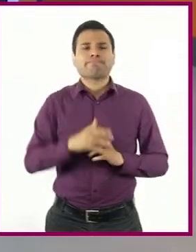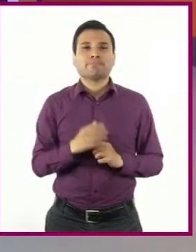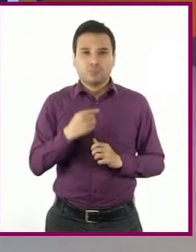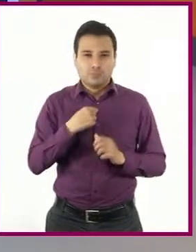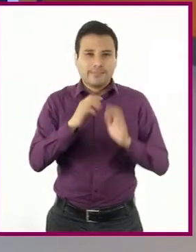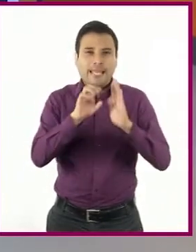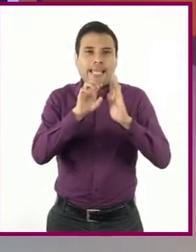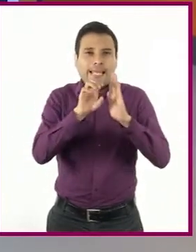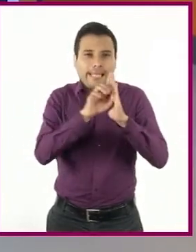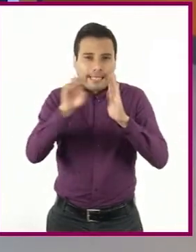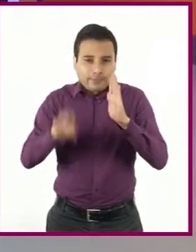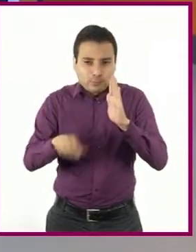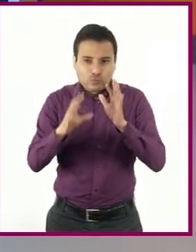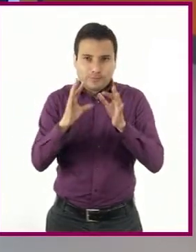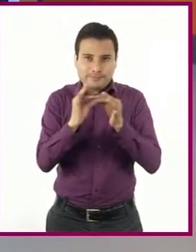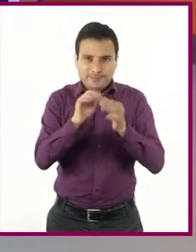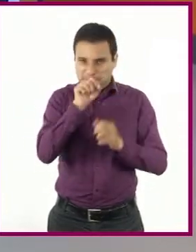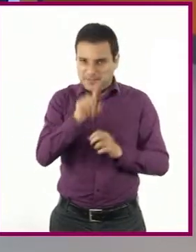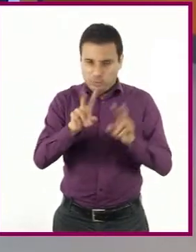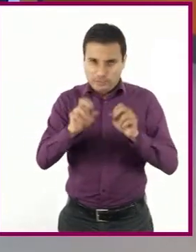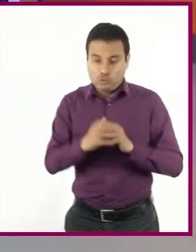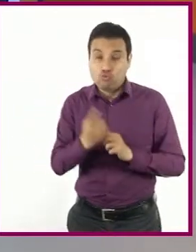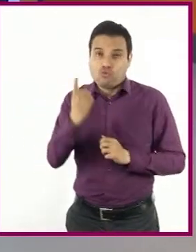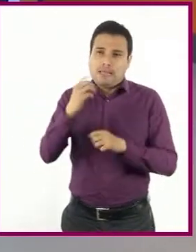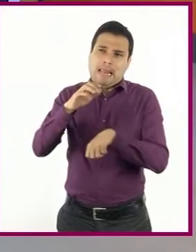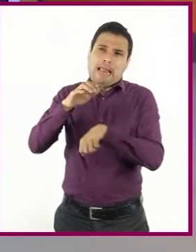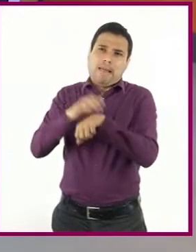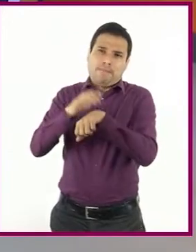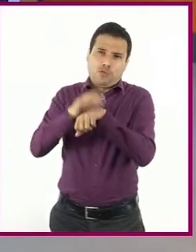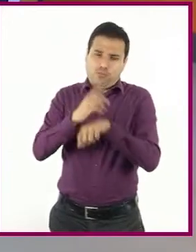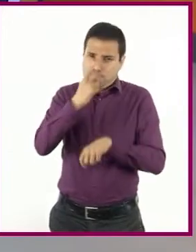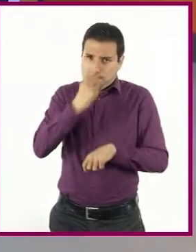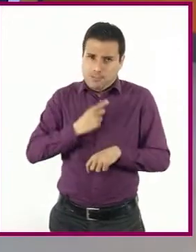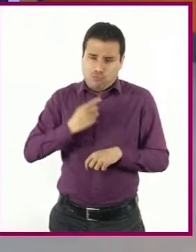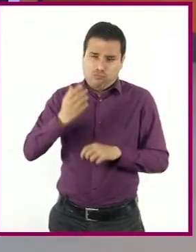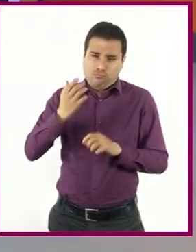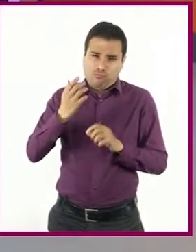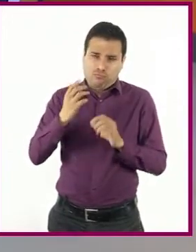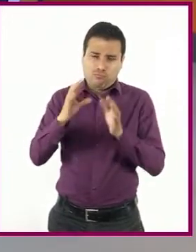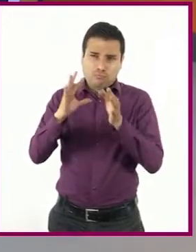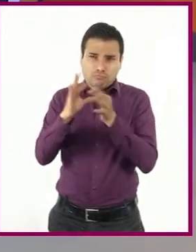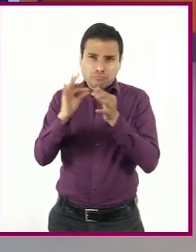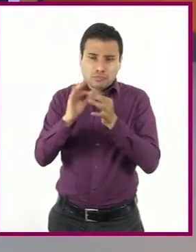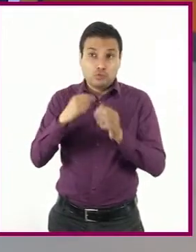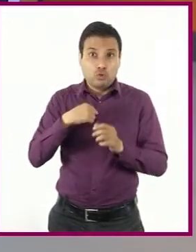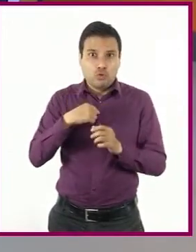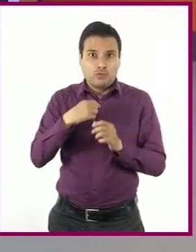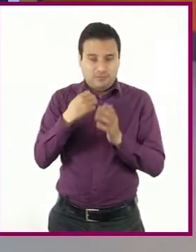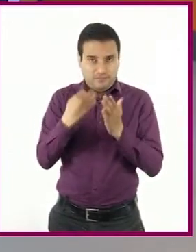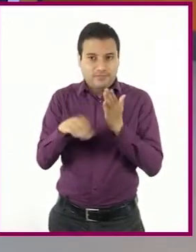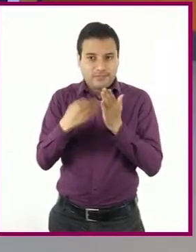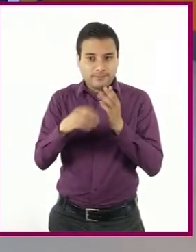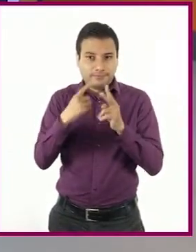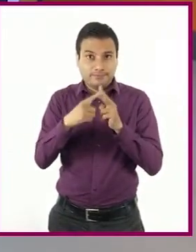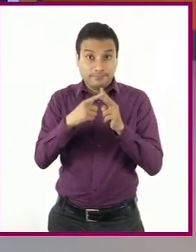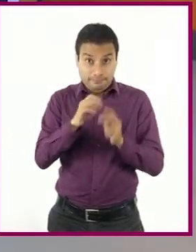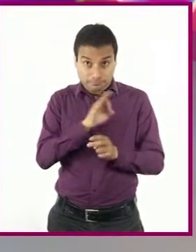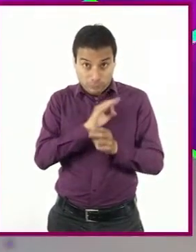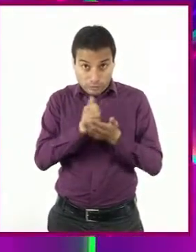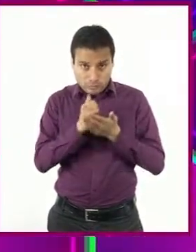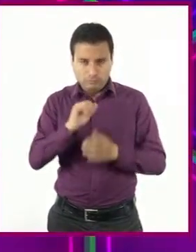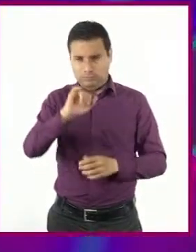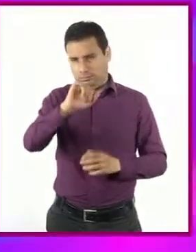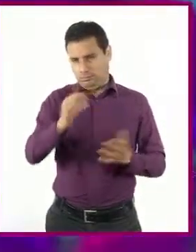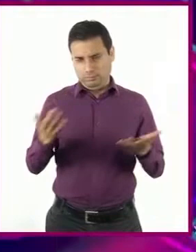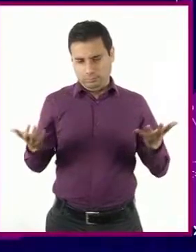con respecto a este tema. Un amigo me planteó un problema hace unos días y aún no lo he reflexionado. ¿Podemos resolverlo?